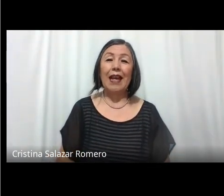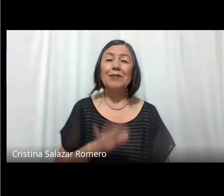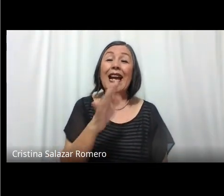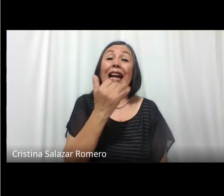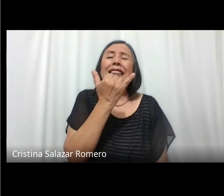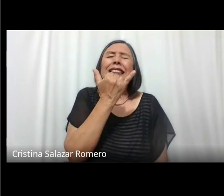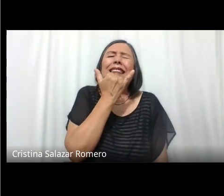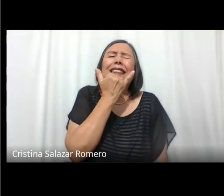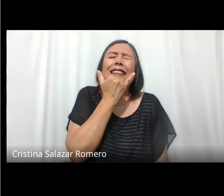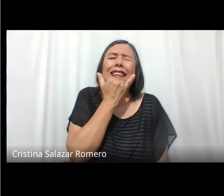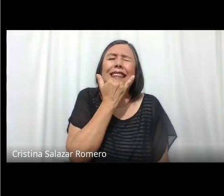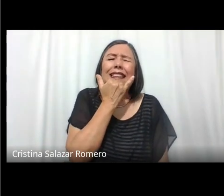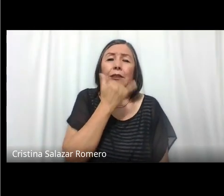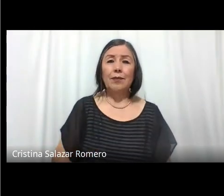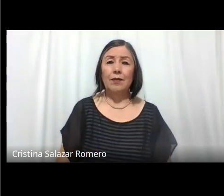seña.